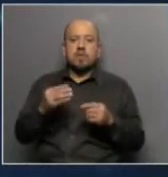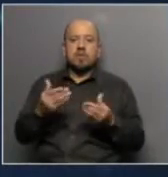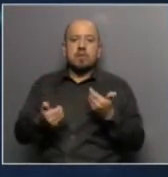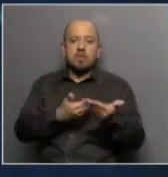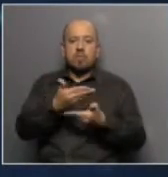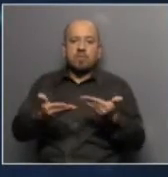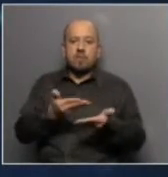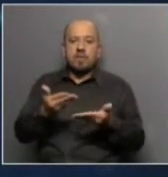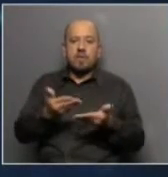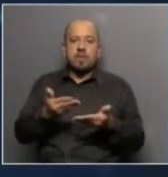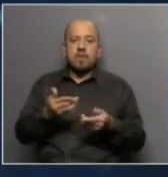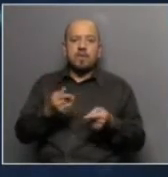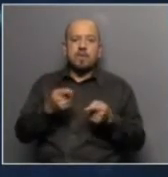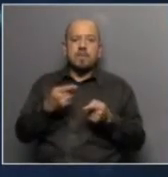convivencia,